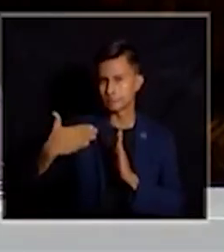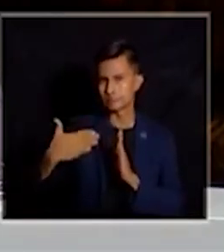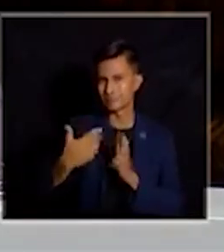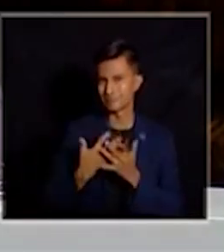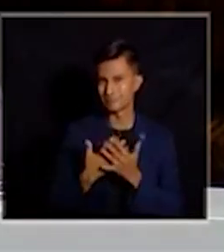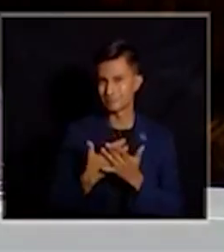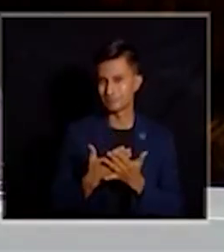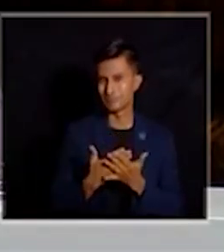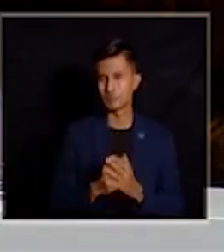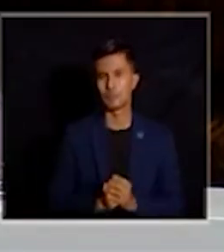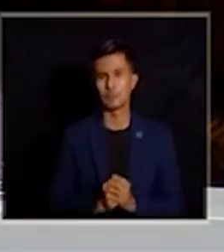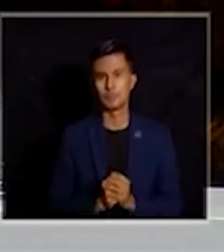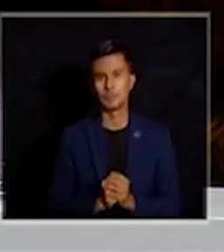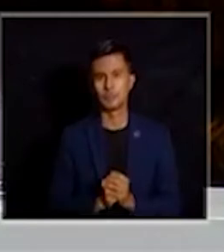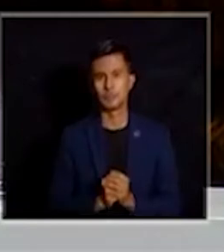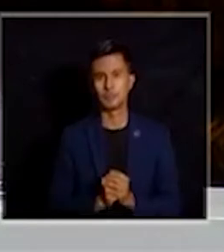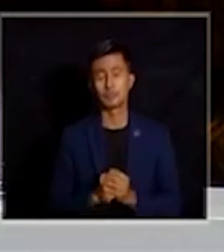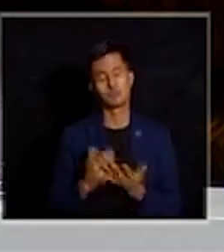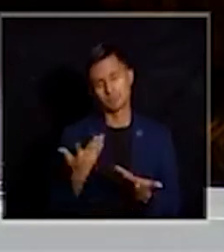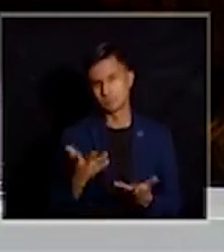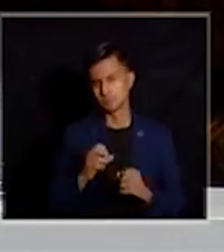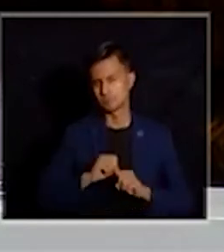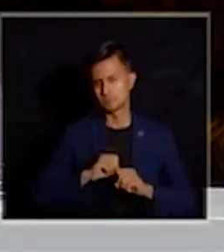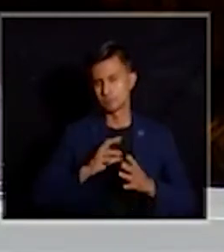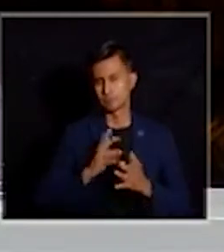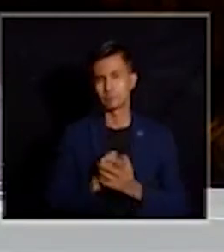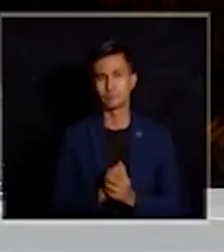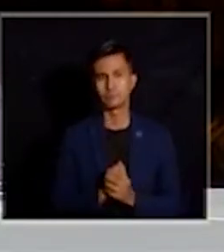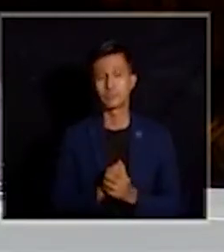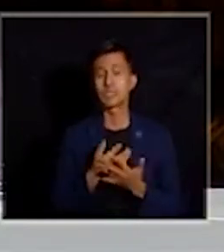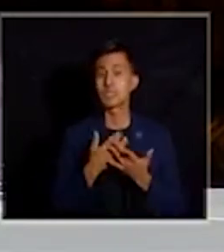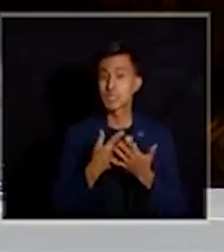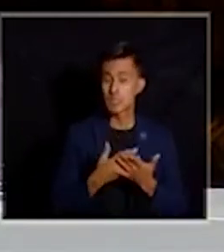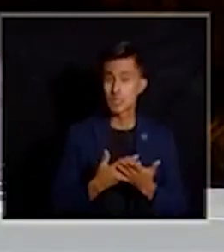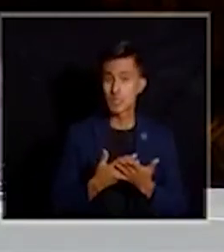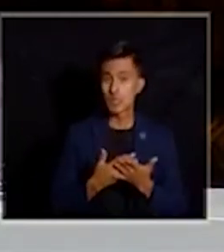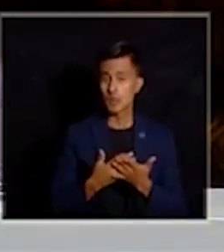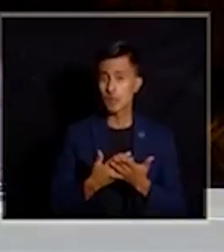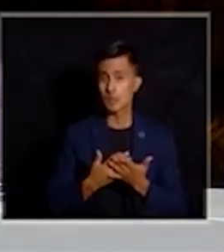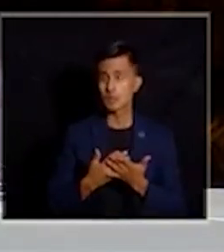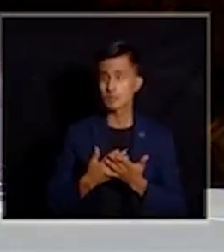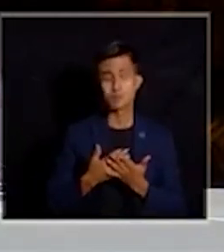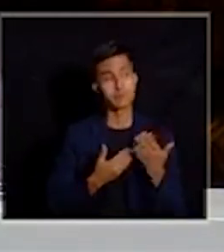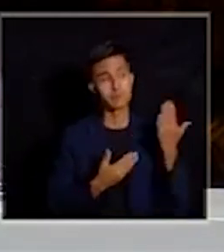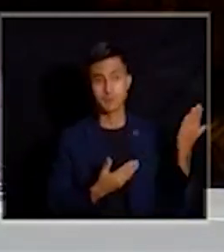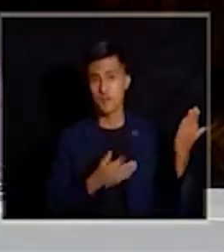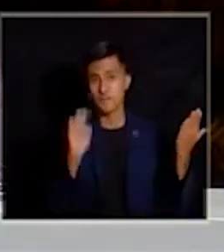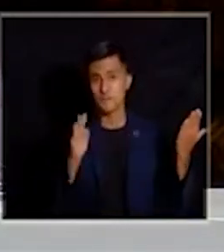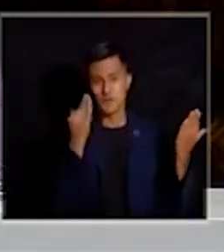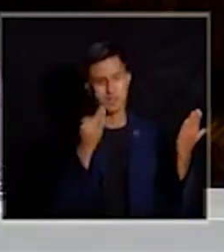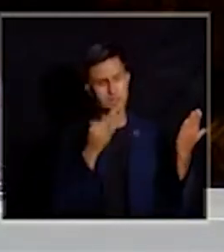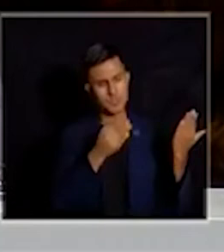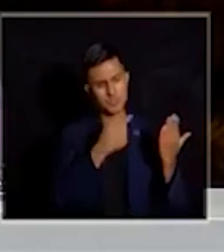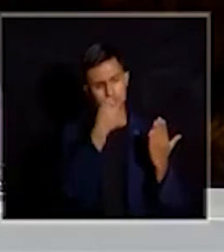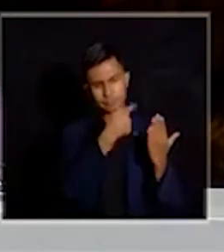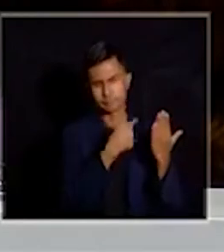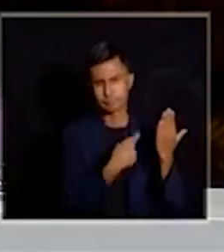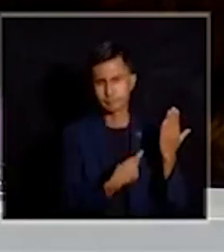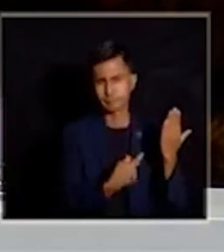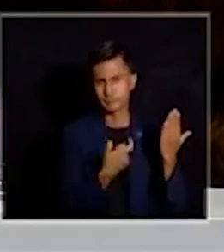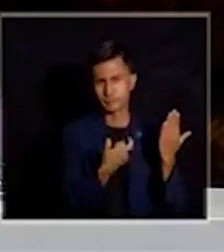pensamos dentro del presupuesto de egresos de la federación exigir